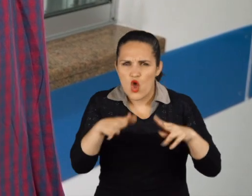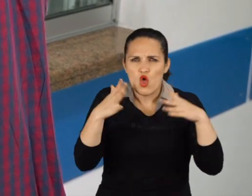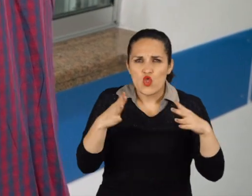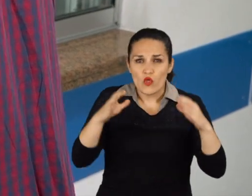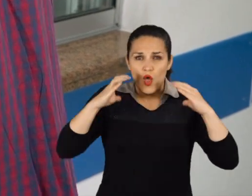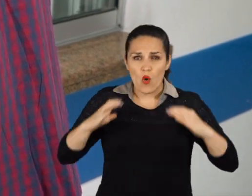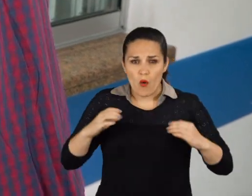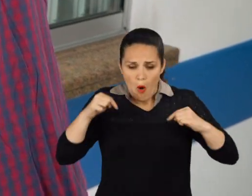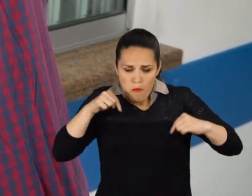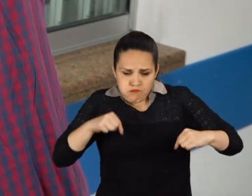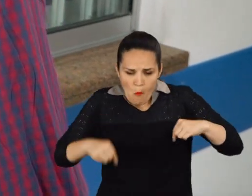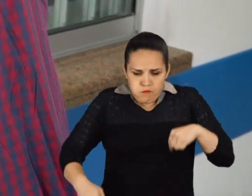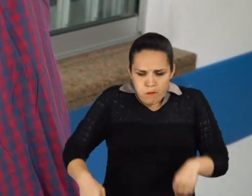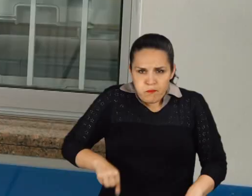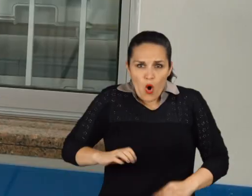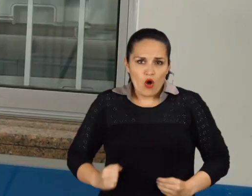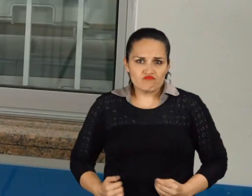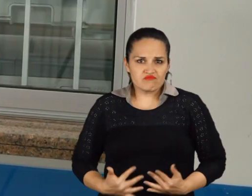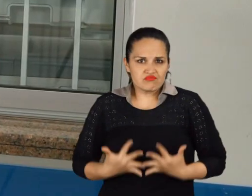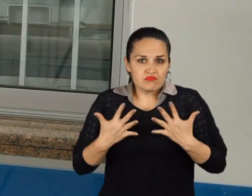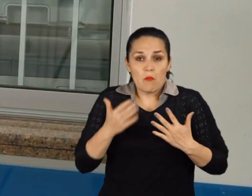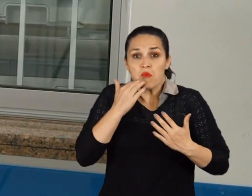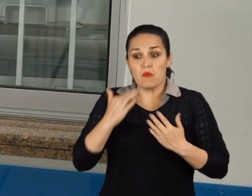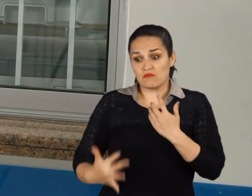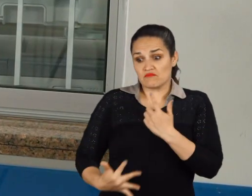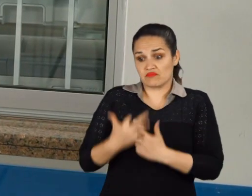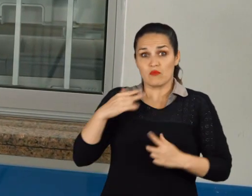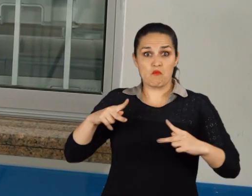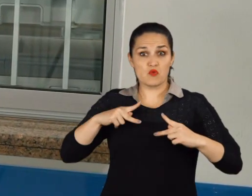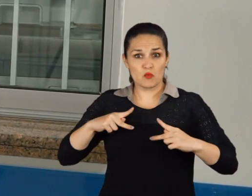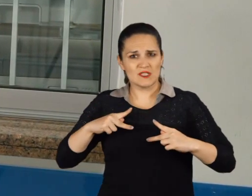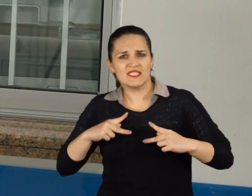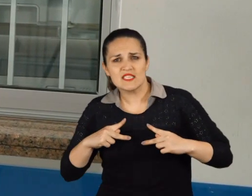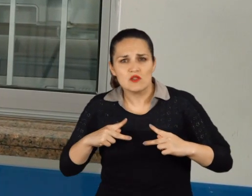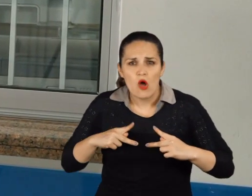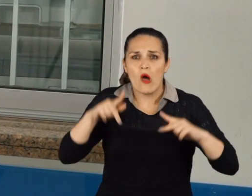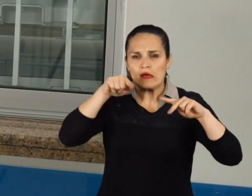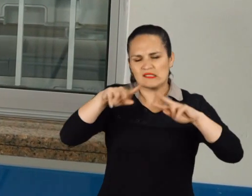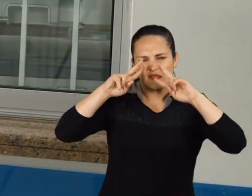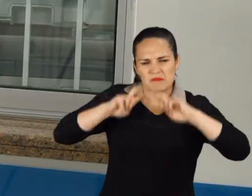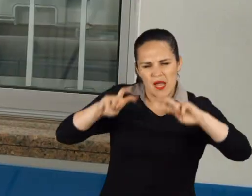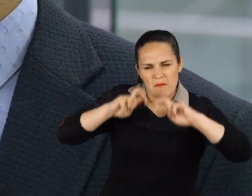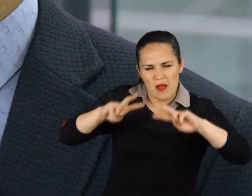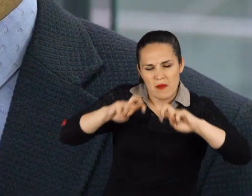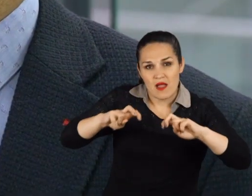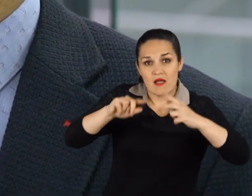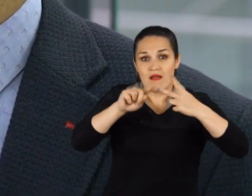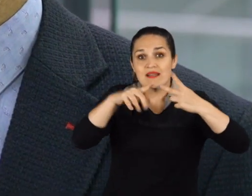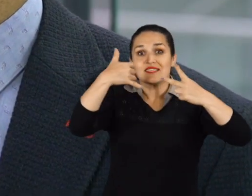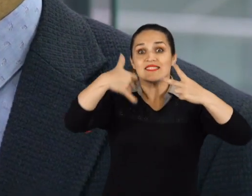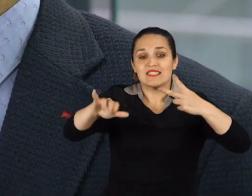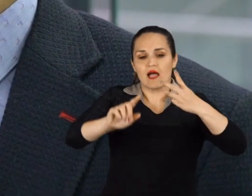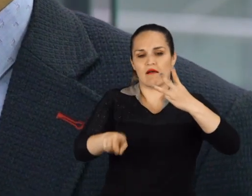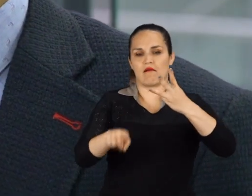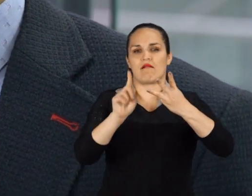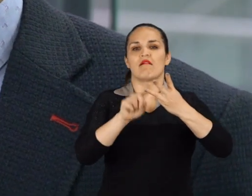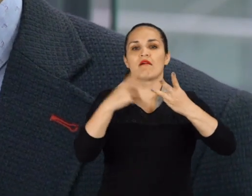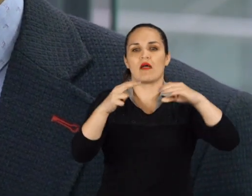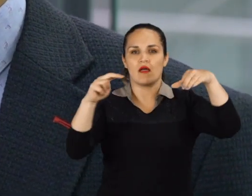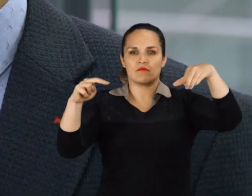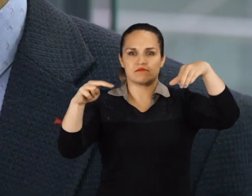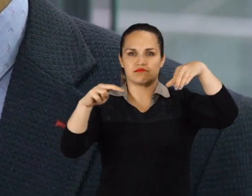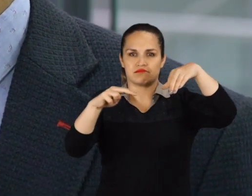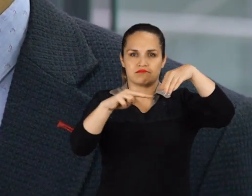por ejemplo un pulmón. Y una vez tenemos esto, se hacen estudios mucho más complejos, como una resonancia magnética, que nos va a mostrar qué grado